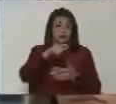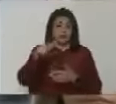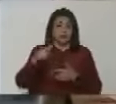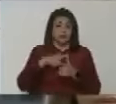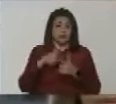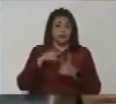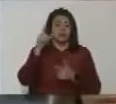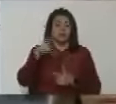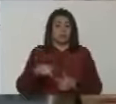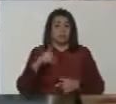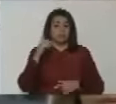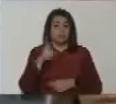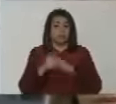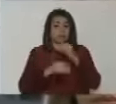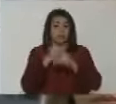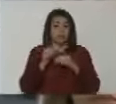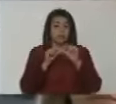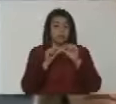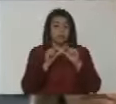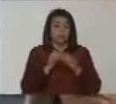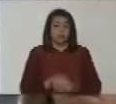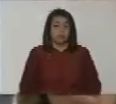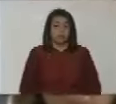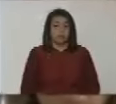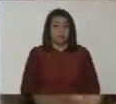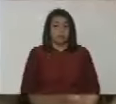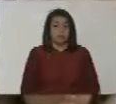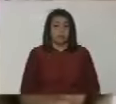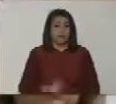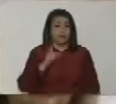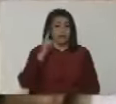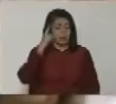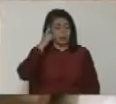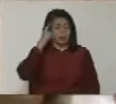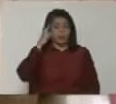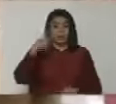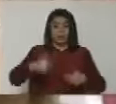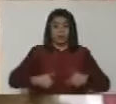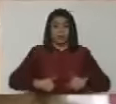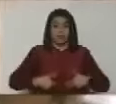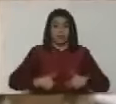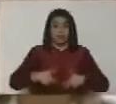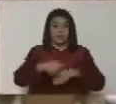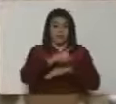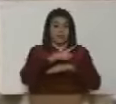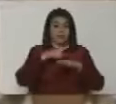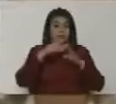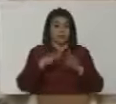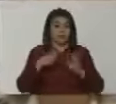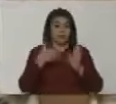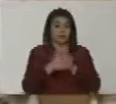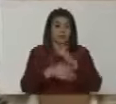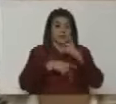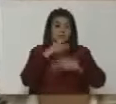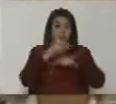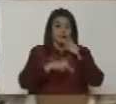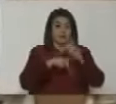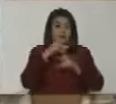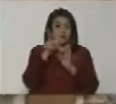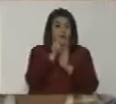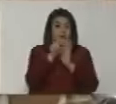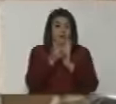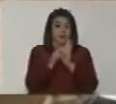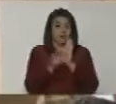ellos también deben mantenerse. No dejamos de reconocer el esfuerzo que el gobierno, a través de políticas y